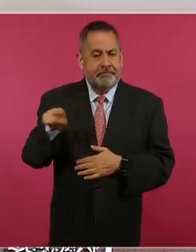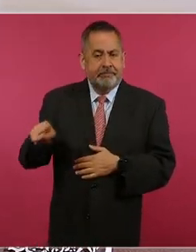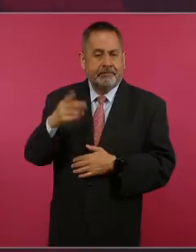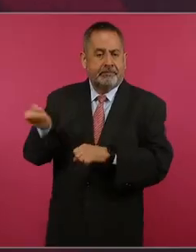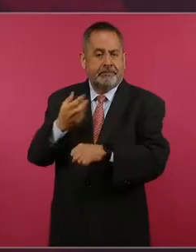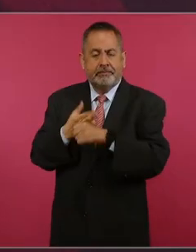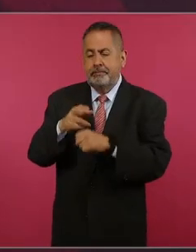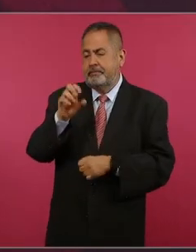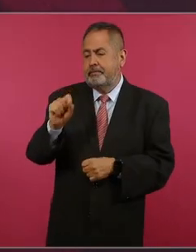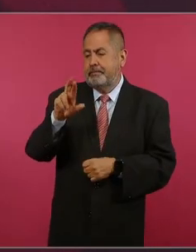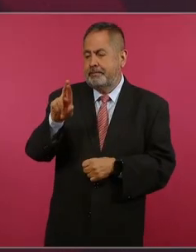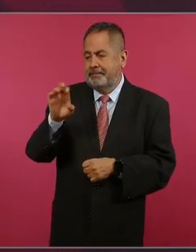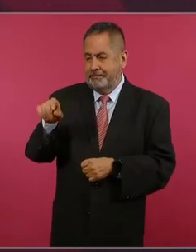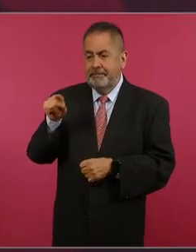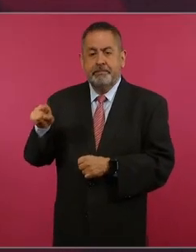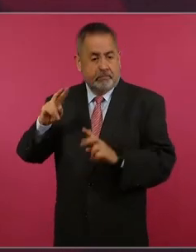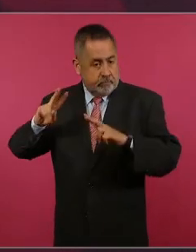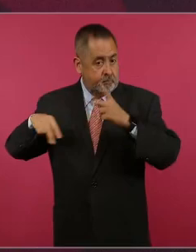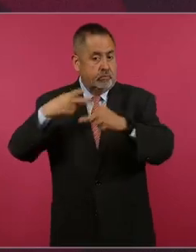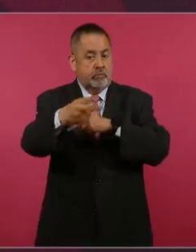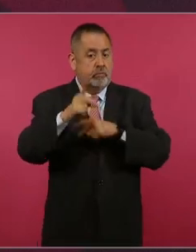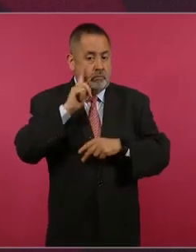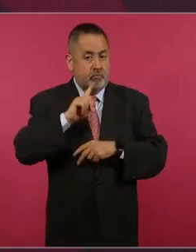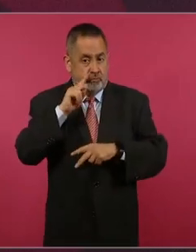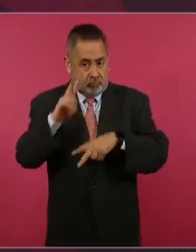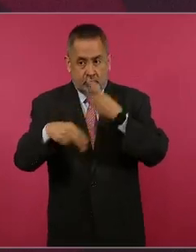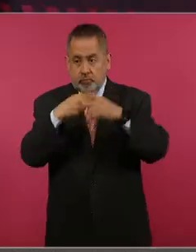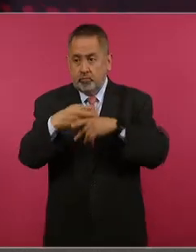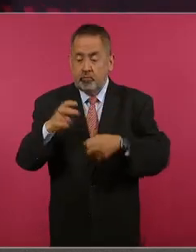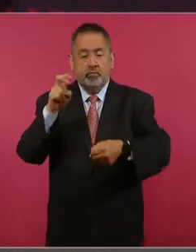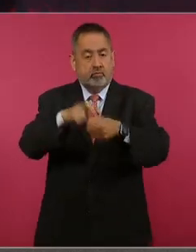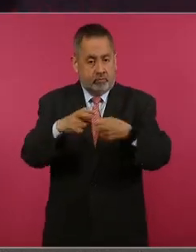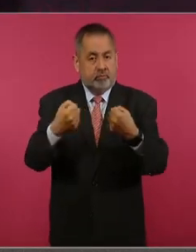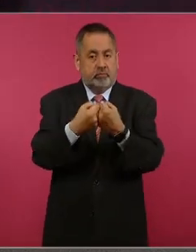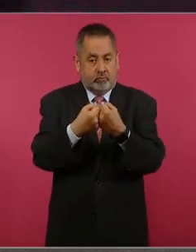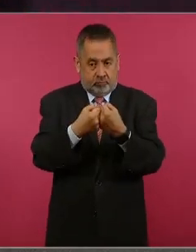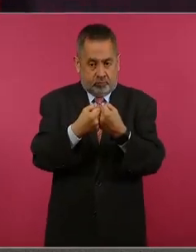Relaciones Exteriores, en la frontera,